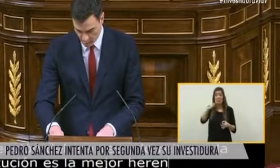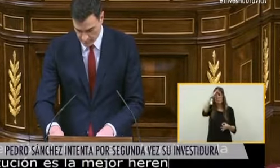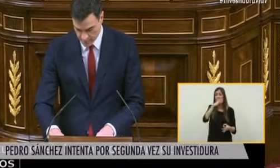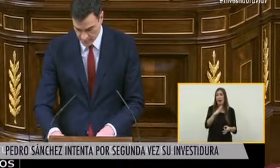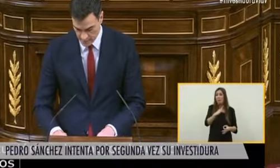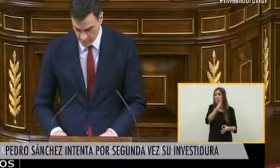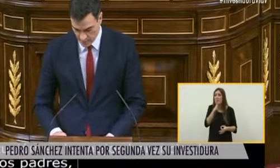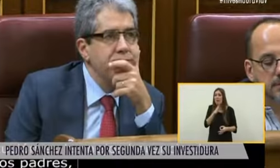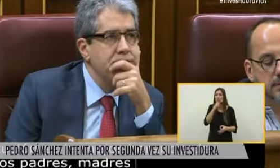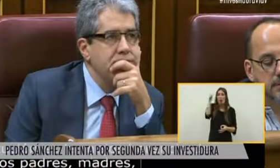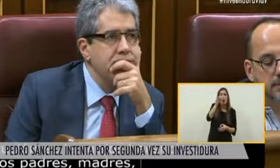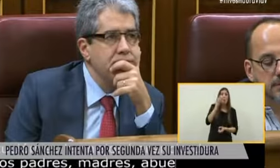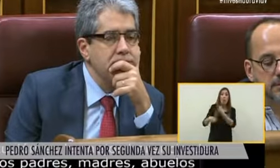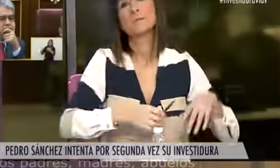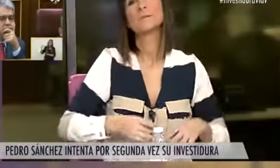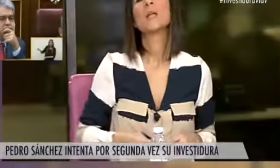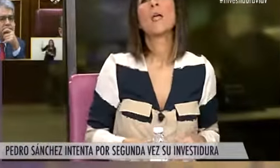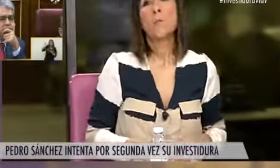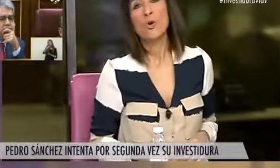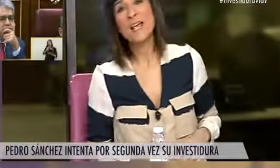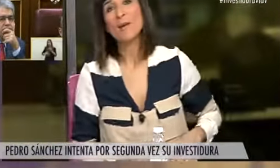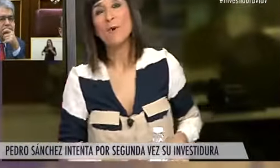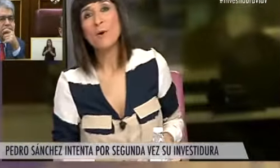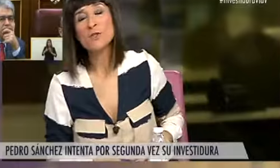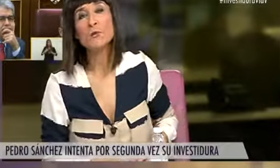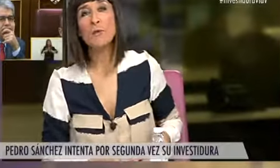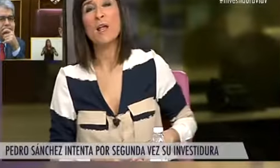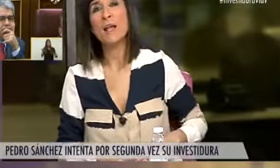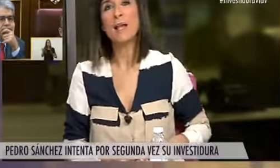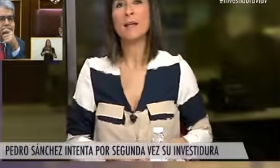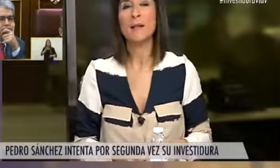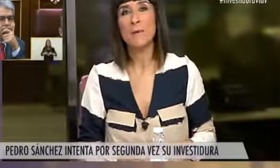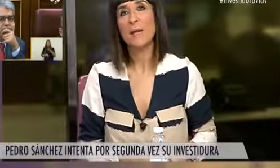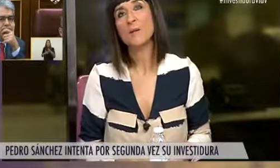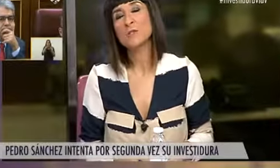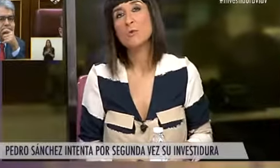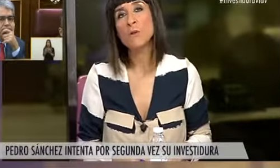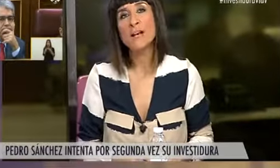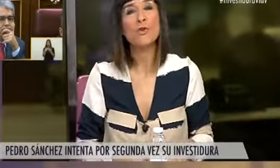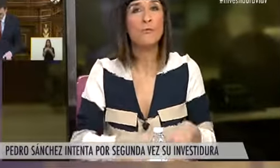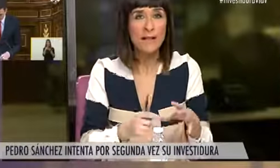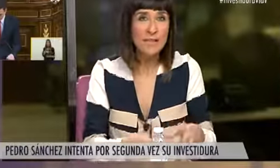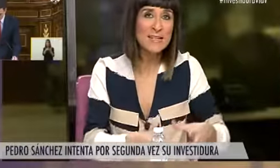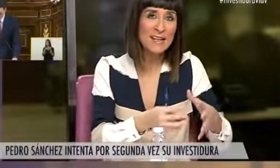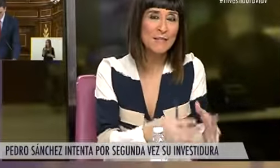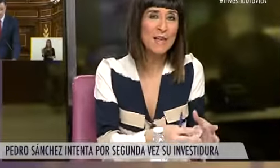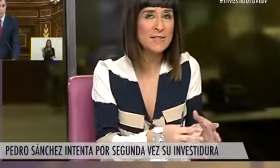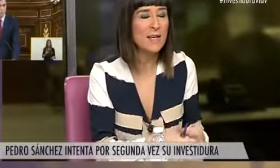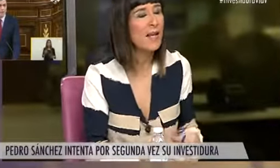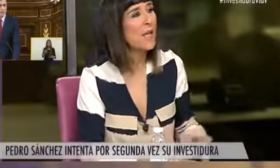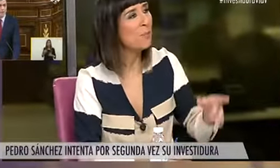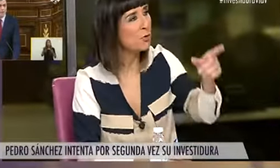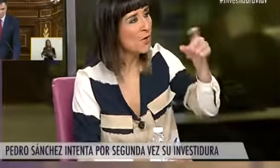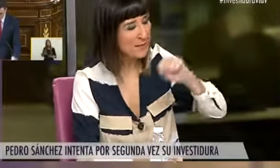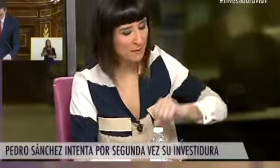y abuelas. Pero necesita una reforma para dar respuesta... Bueno, esa reforma constitucional que también constituye una de las ofertas iniciales